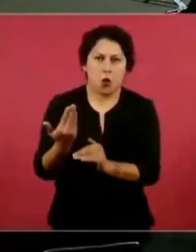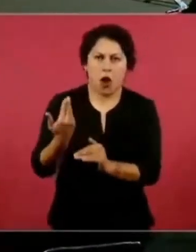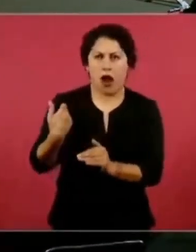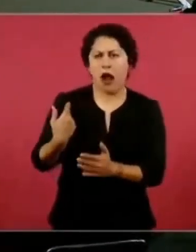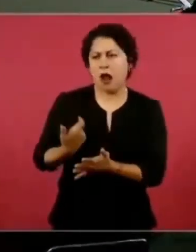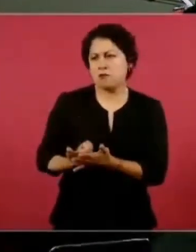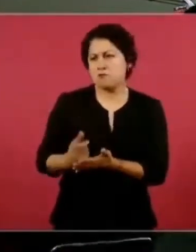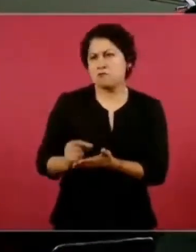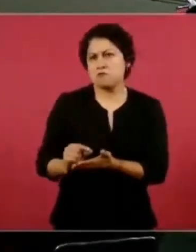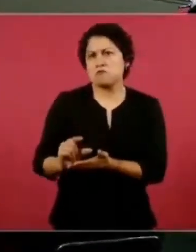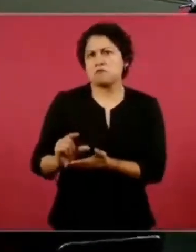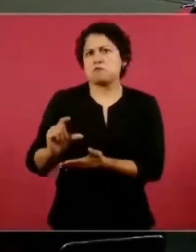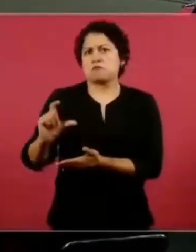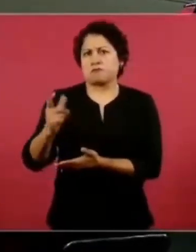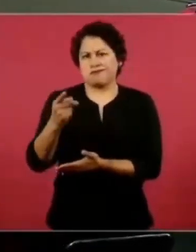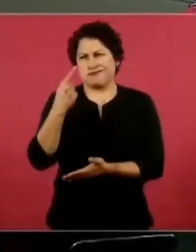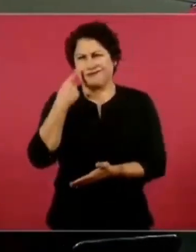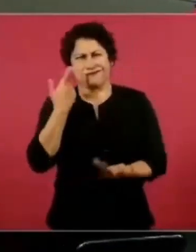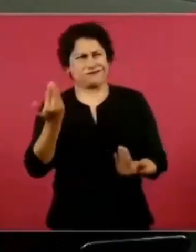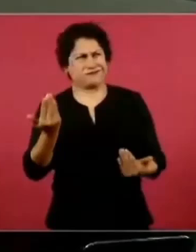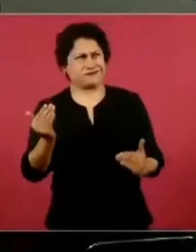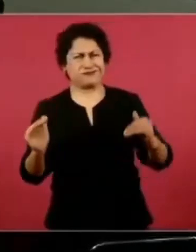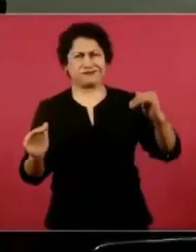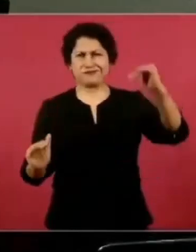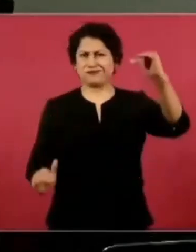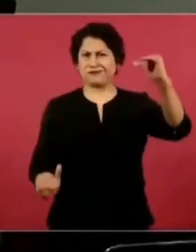estoy ganando 200